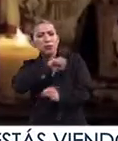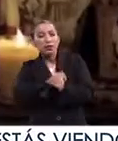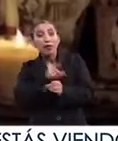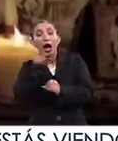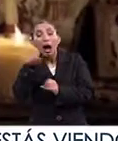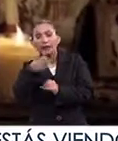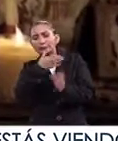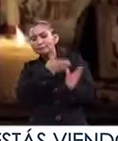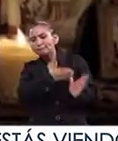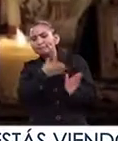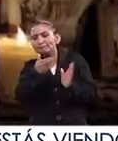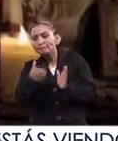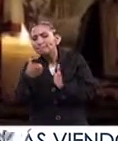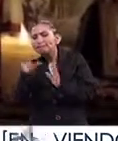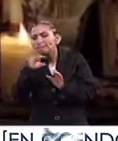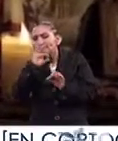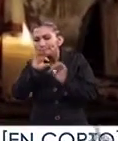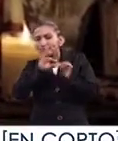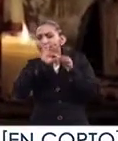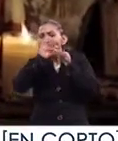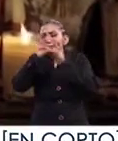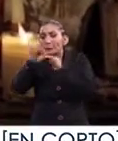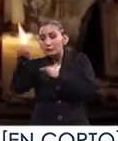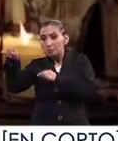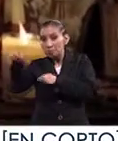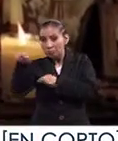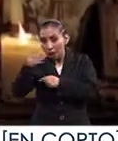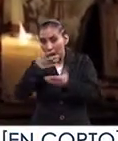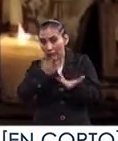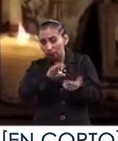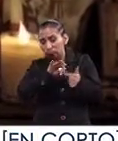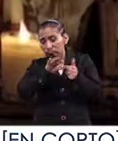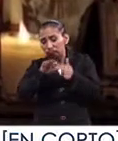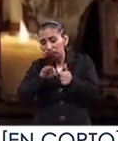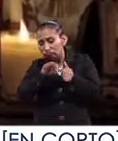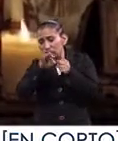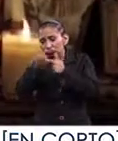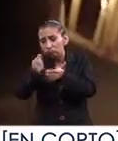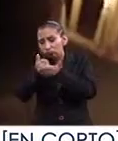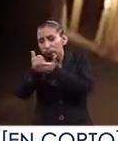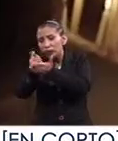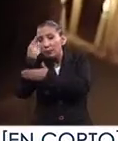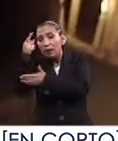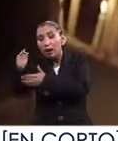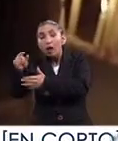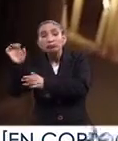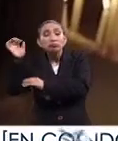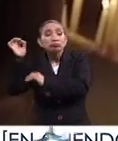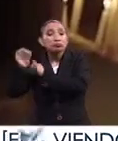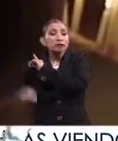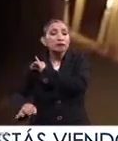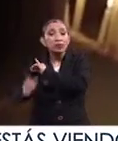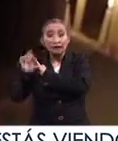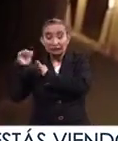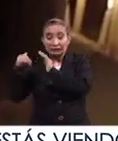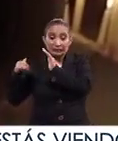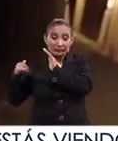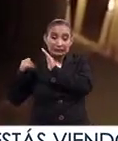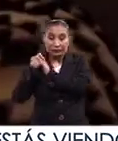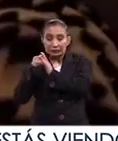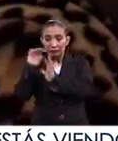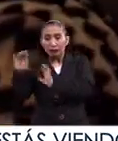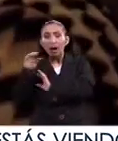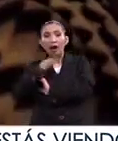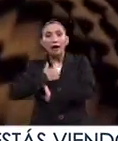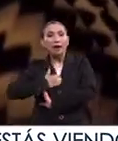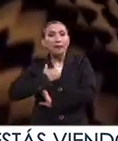hay un procedimiento que te va llevando ella misma, te va llevando para que de alguna manera a la hora que llegue ese momento tú